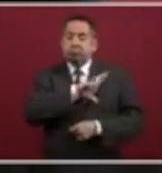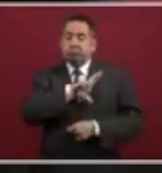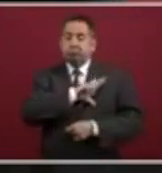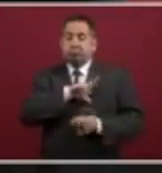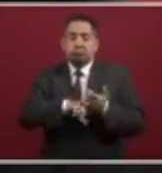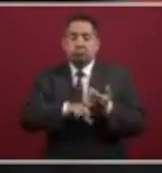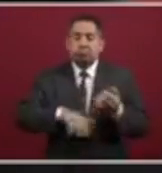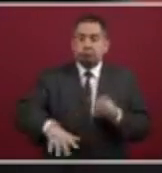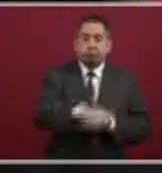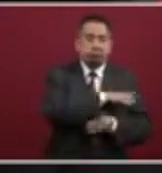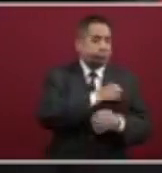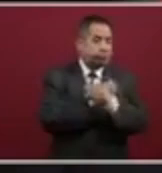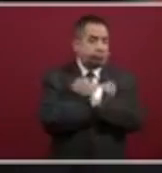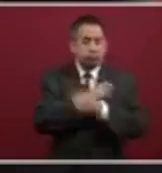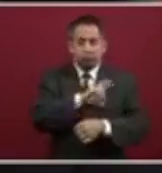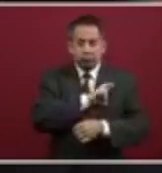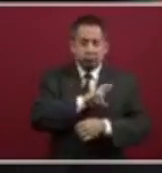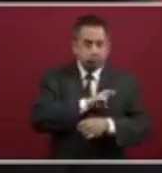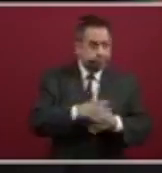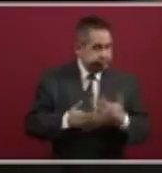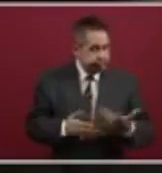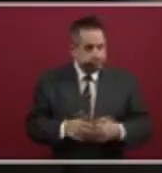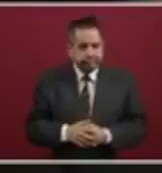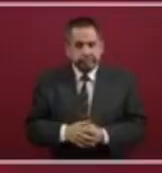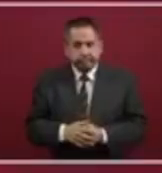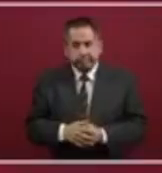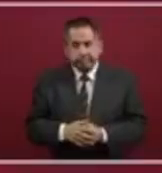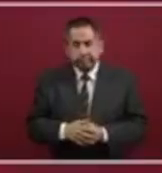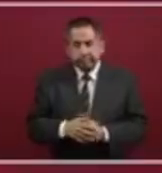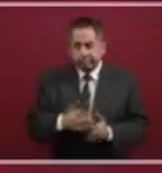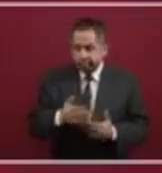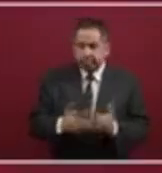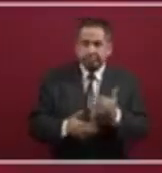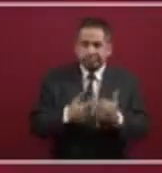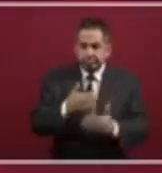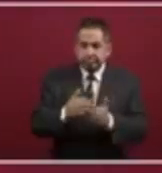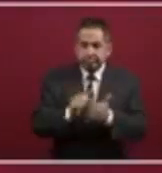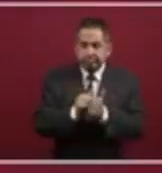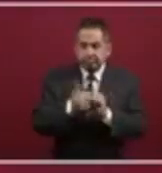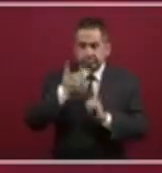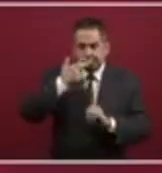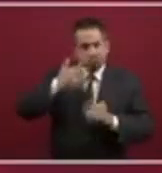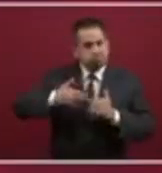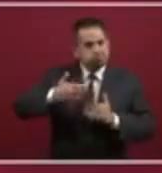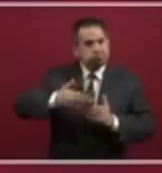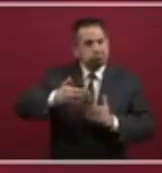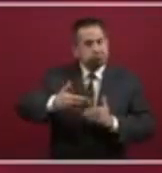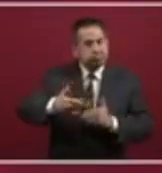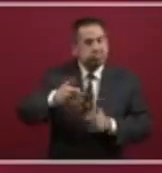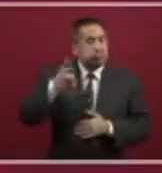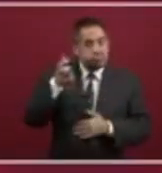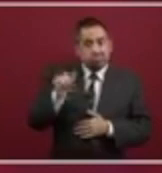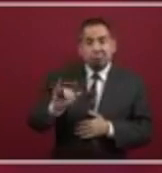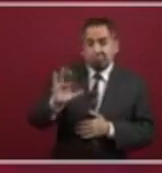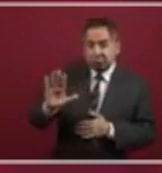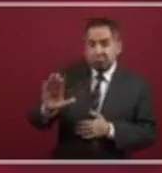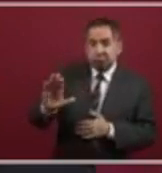Y se avanzó en ese propósito de manera